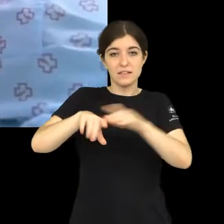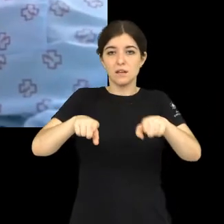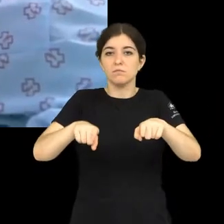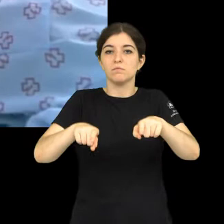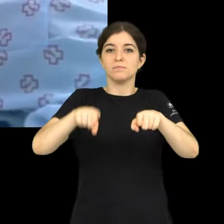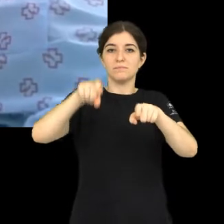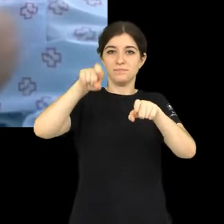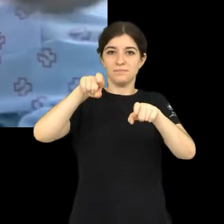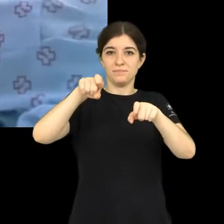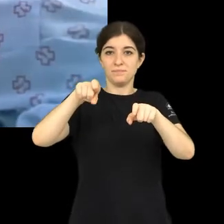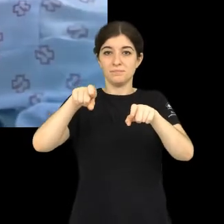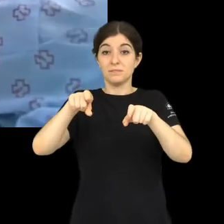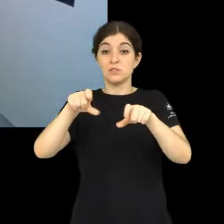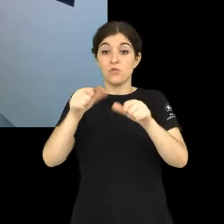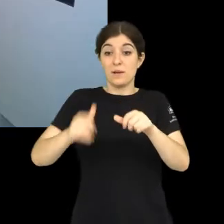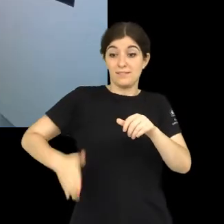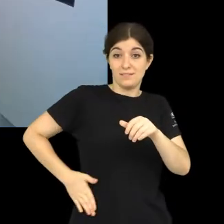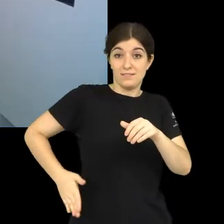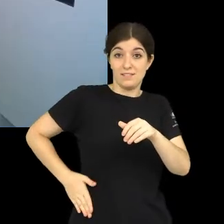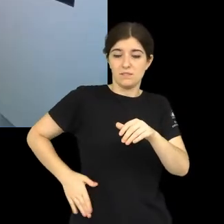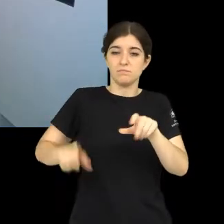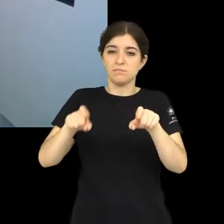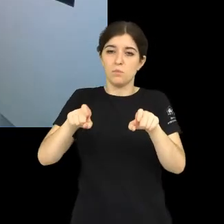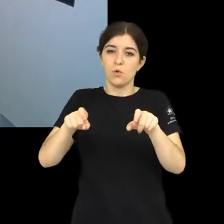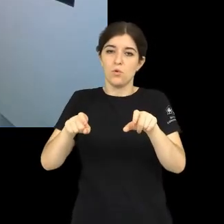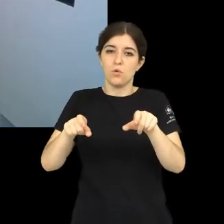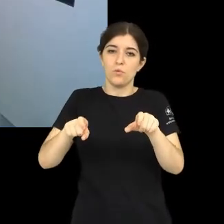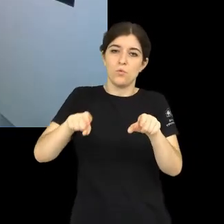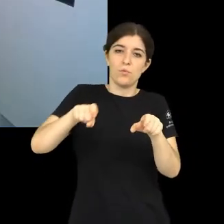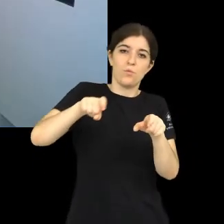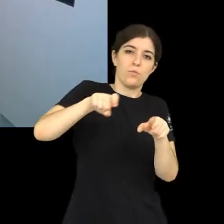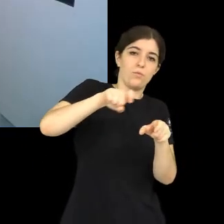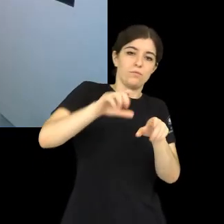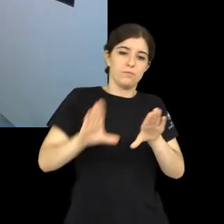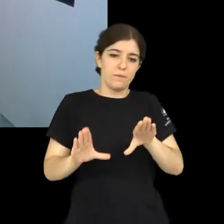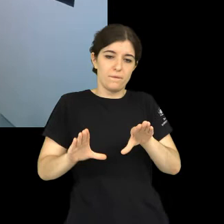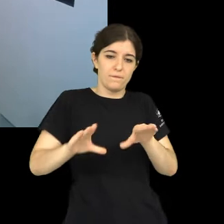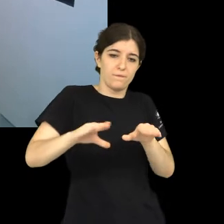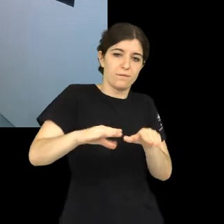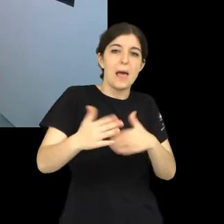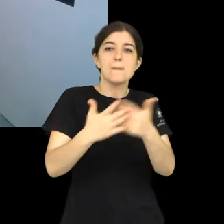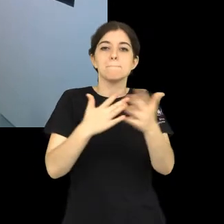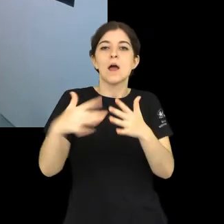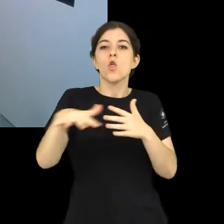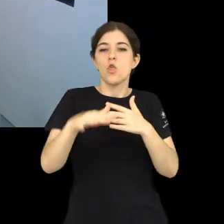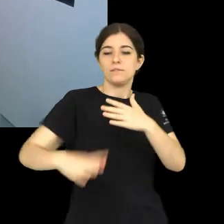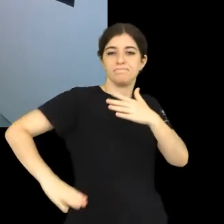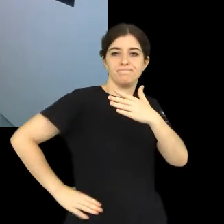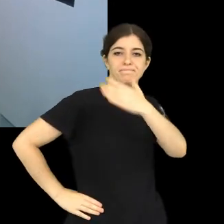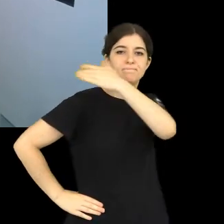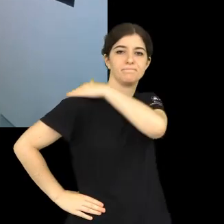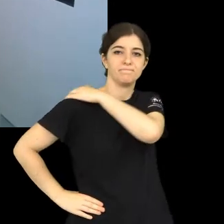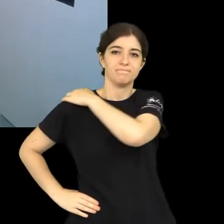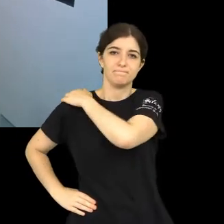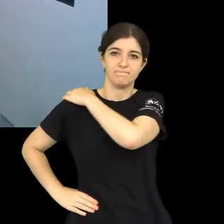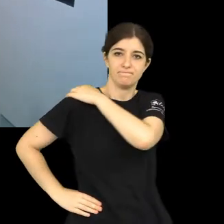y rotamos un poquito la cadera para facilitarnos el movimiento. Y poniendo la mano en el